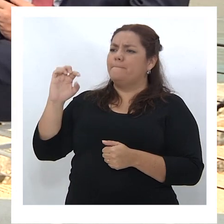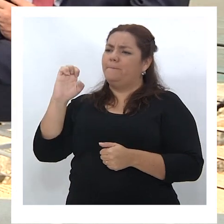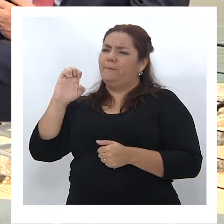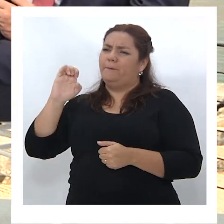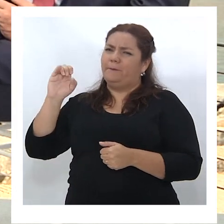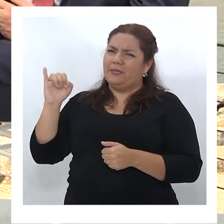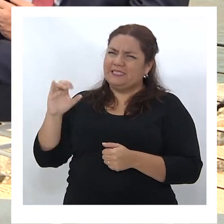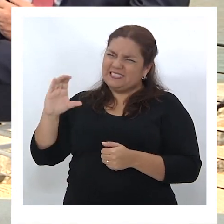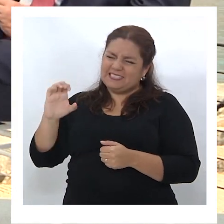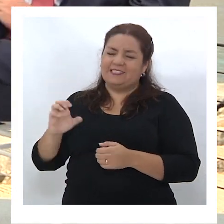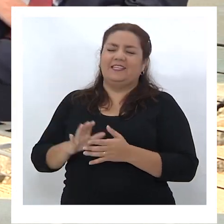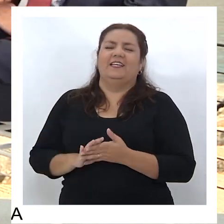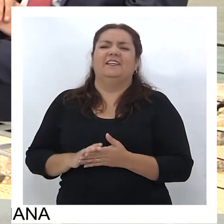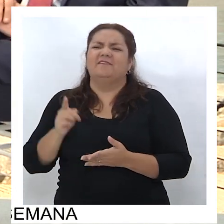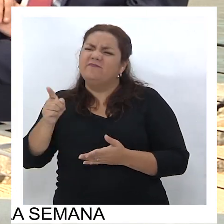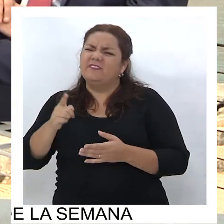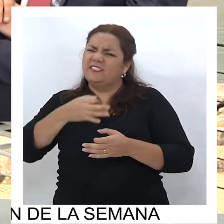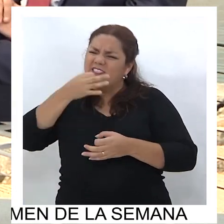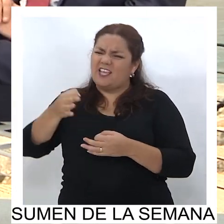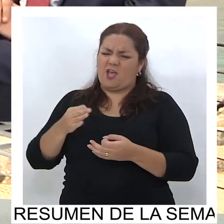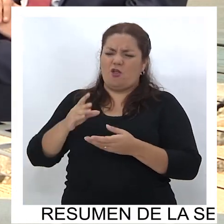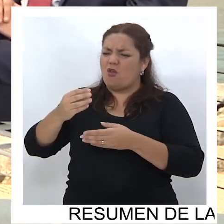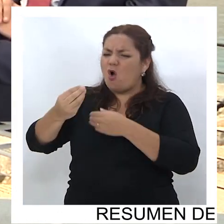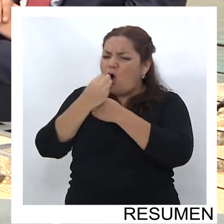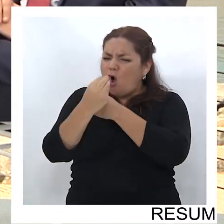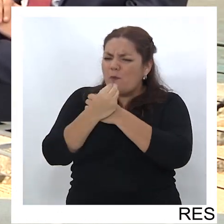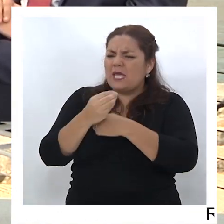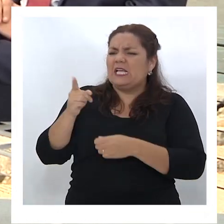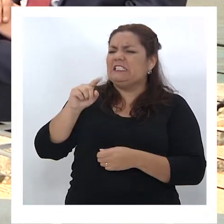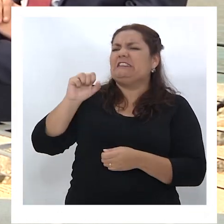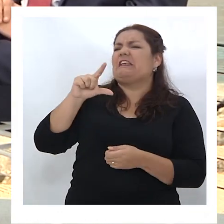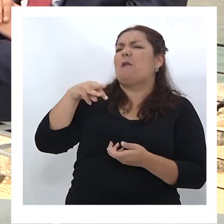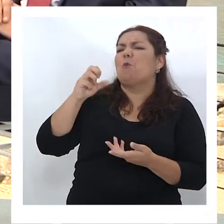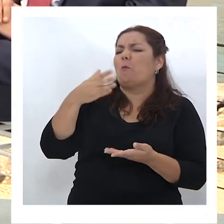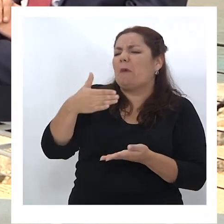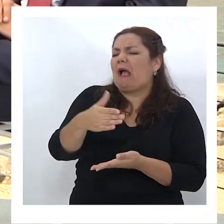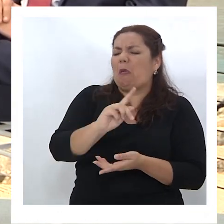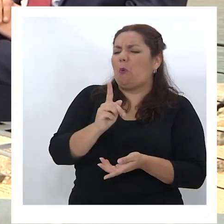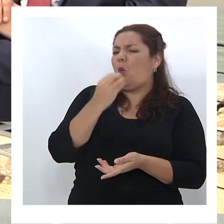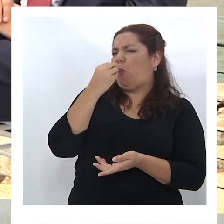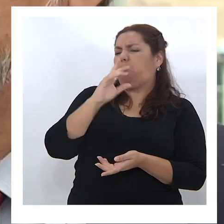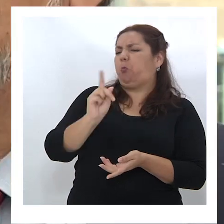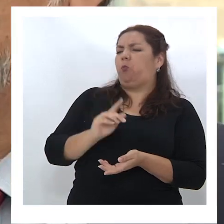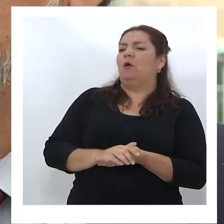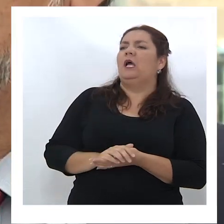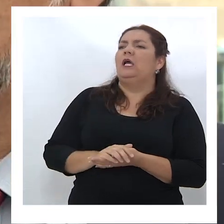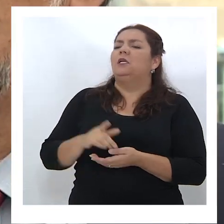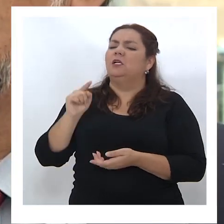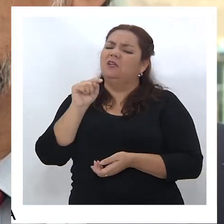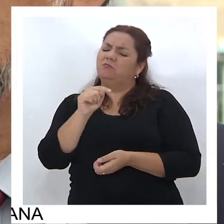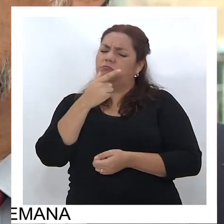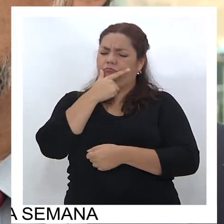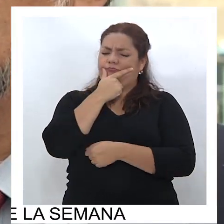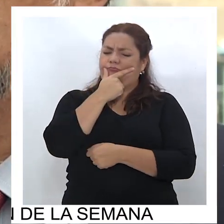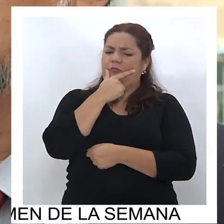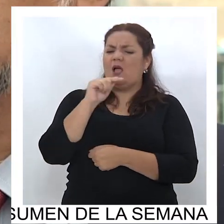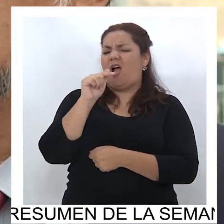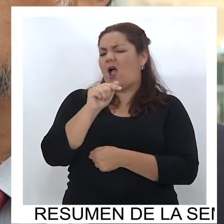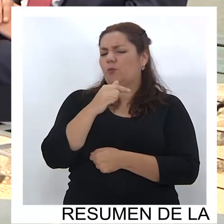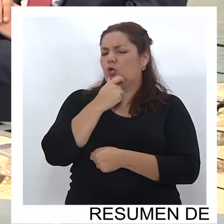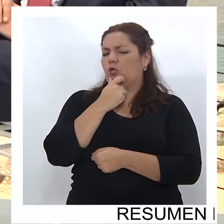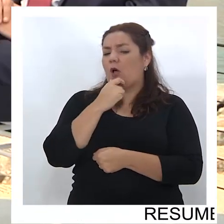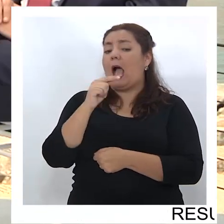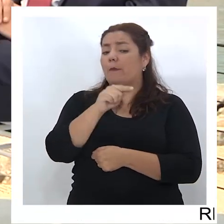la Semana Santa, por toda la carga negativa que tiene la industria del salmón. Entonces uno dice, bueno, los salmoneros probablemente son muy exitosos, les va muy